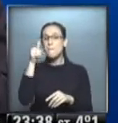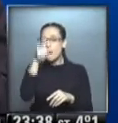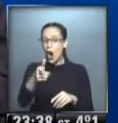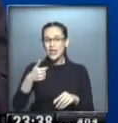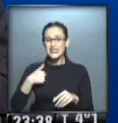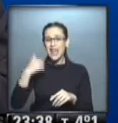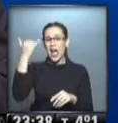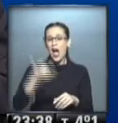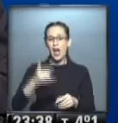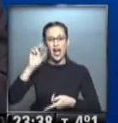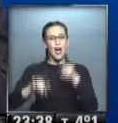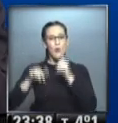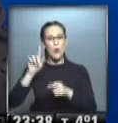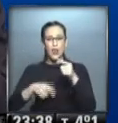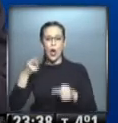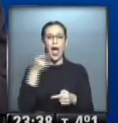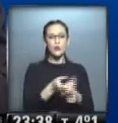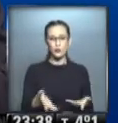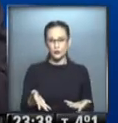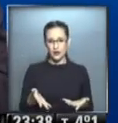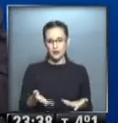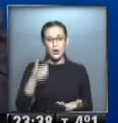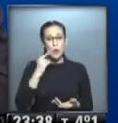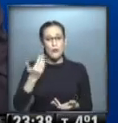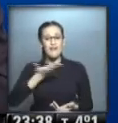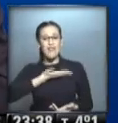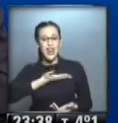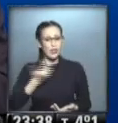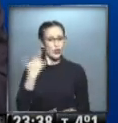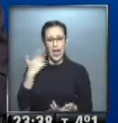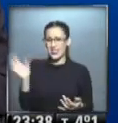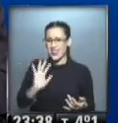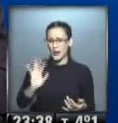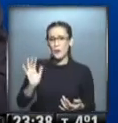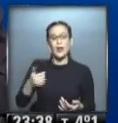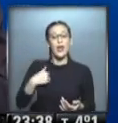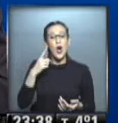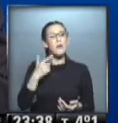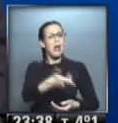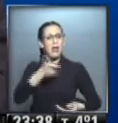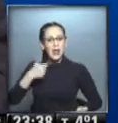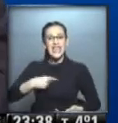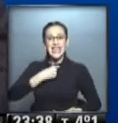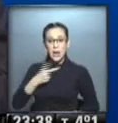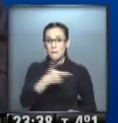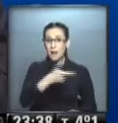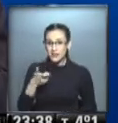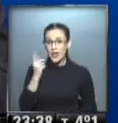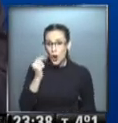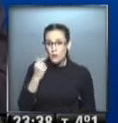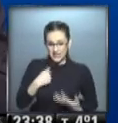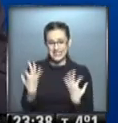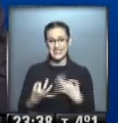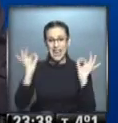metido en algo que él no tenía nada que ver, absolutamente. Lo balearon, quisieron matarlo, sobrevivió